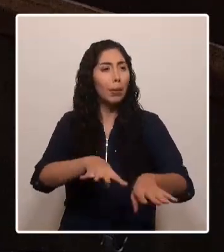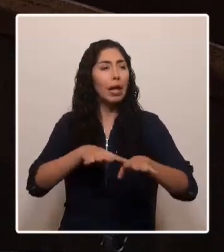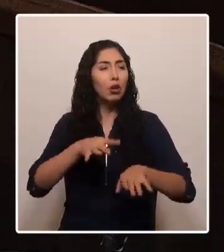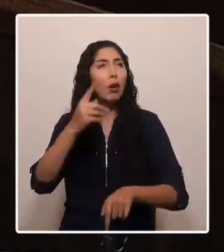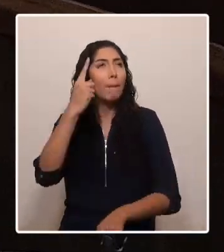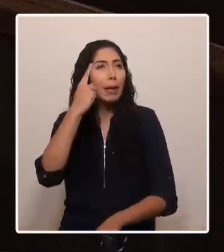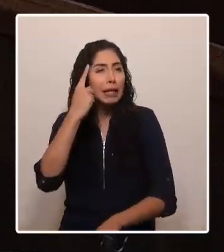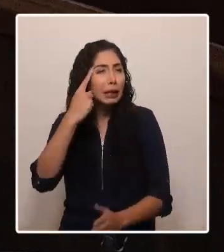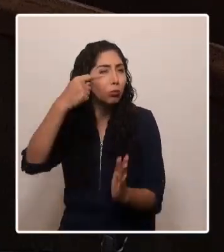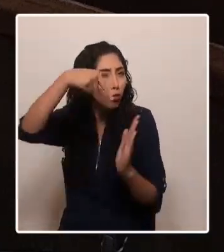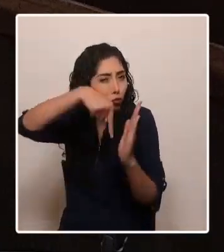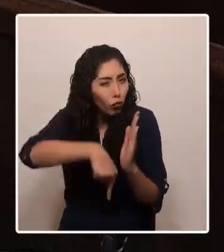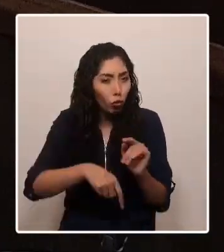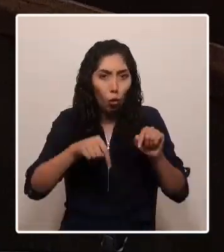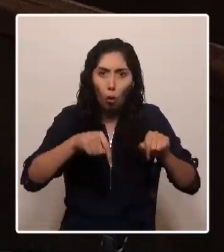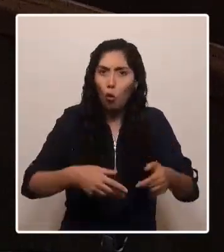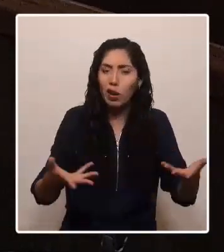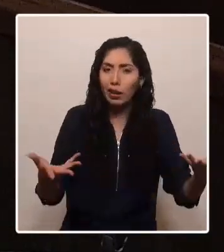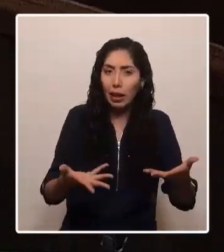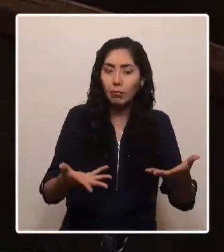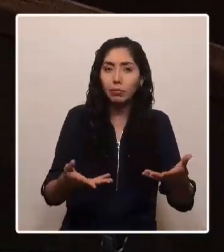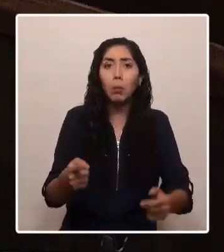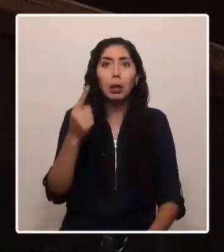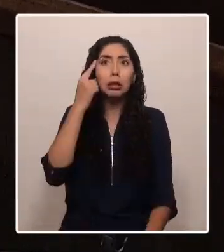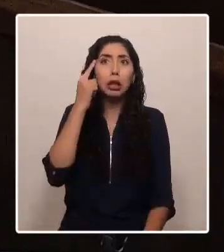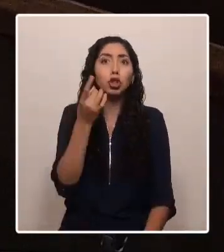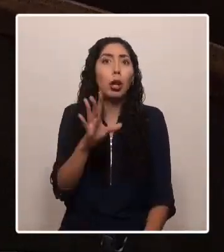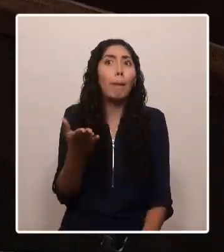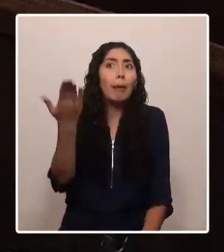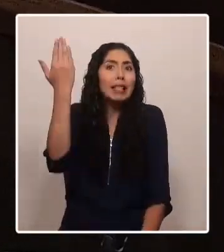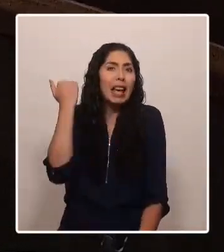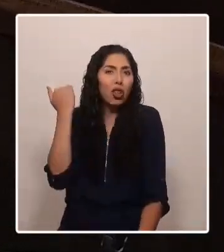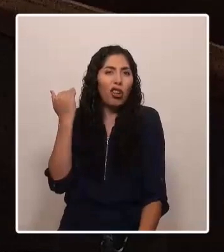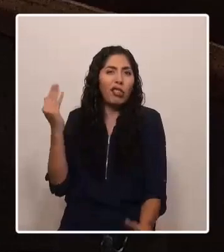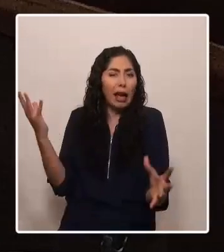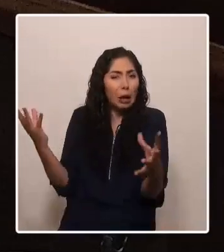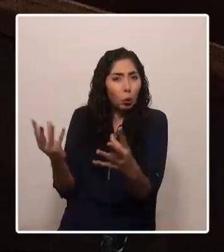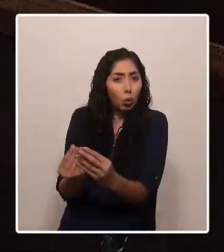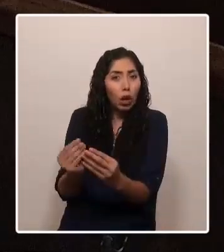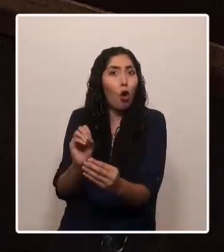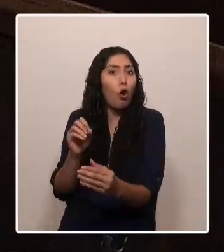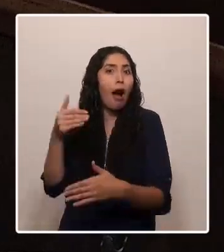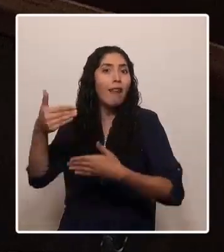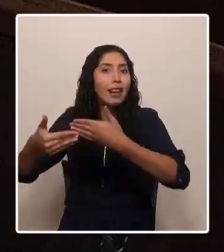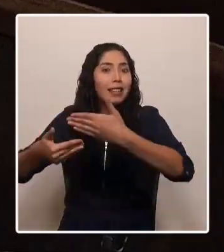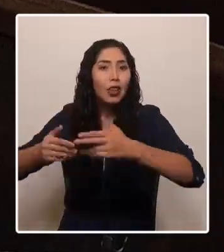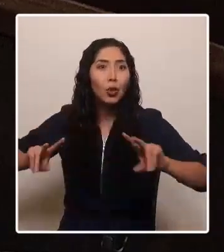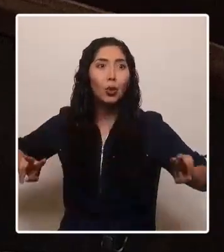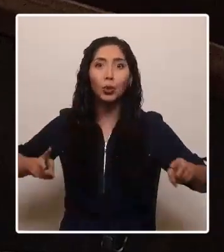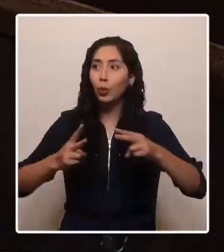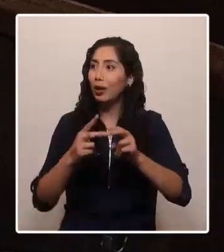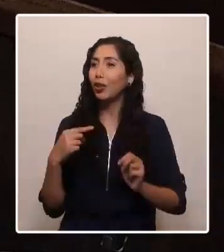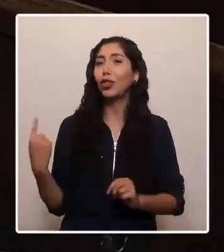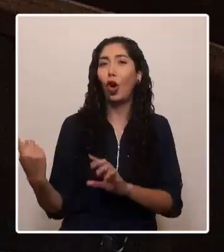¿Nos quedamos anclados en el pasado que destruye o avanzamos creando y construyendo entre todas y todos? Muchas